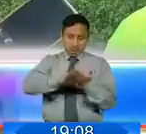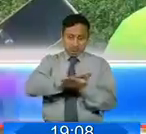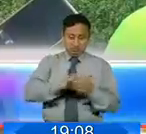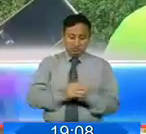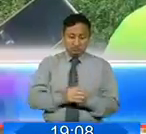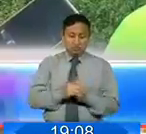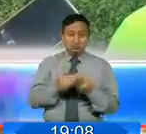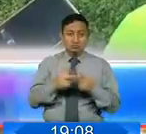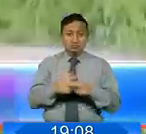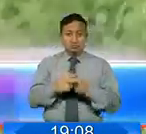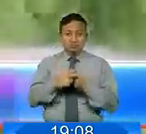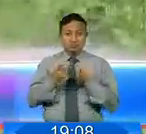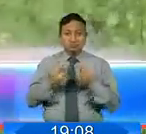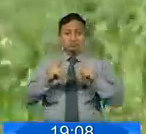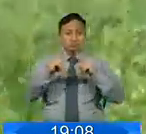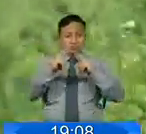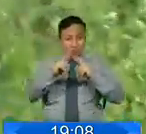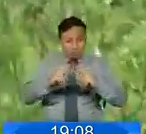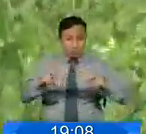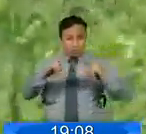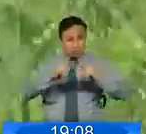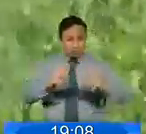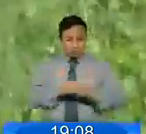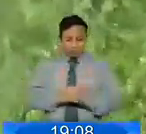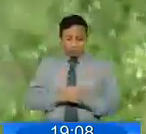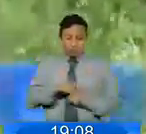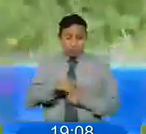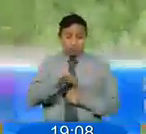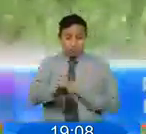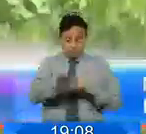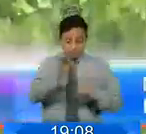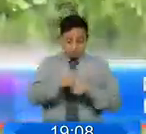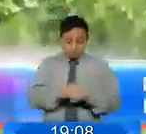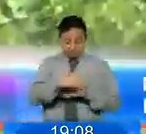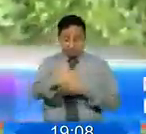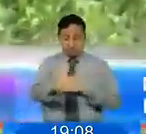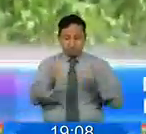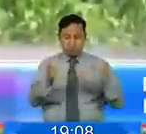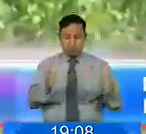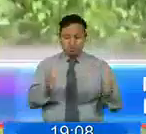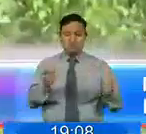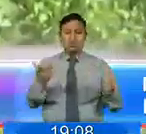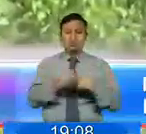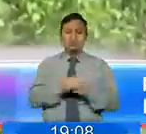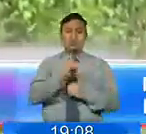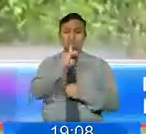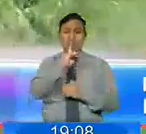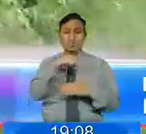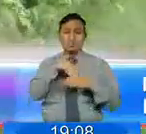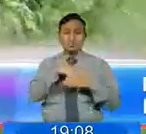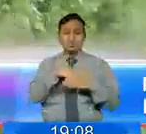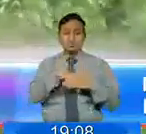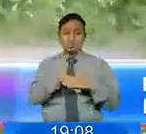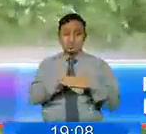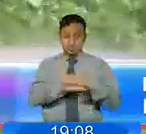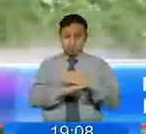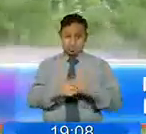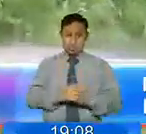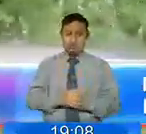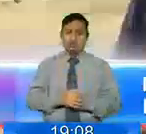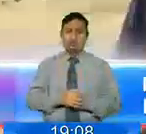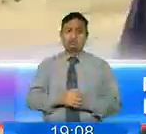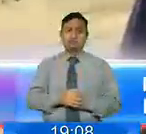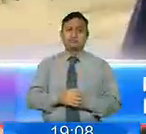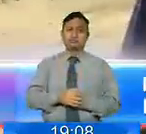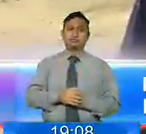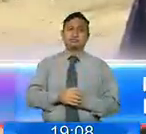inspección más minuciosa también se recuperaron de la aeronave quemada bloques de droga que estaban camuflados entre las partes de la avioneta